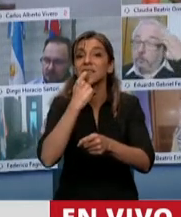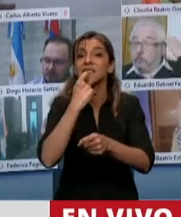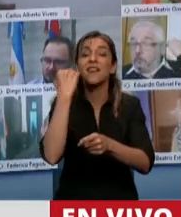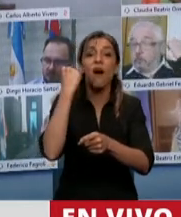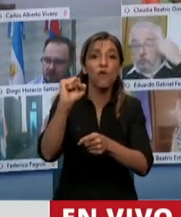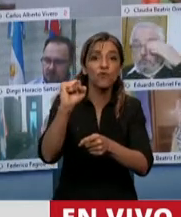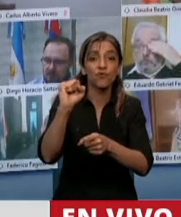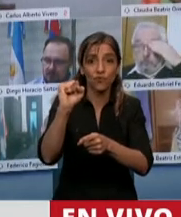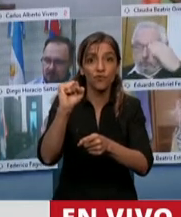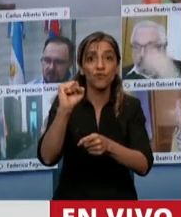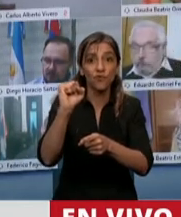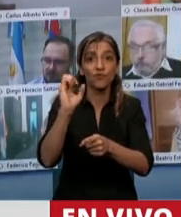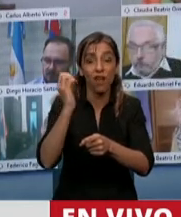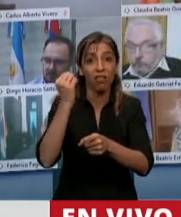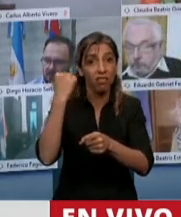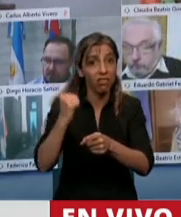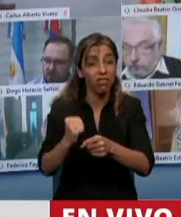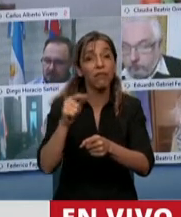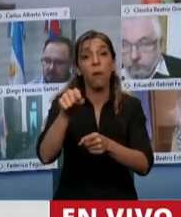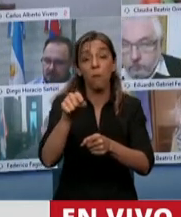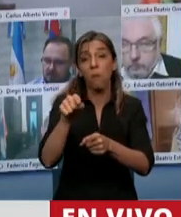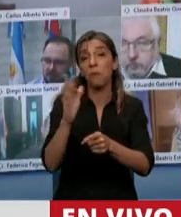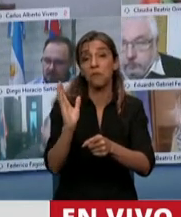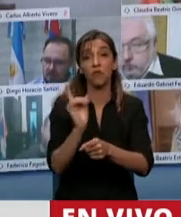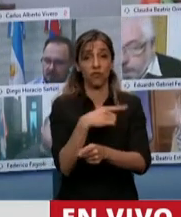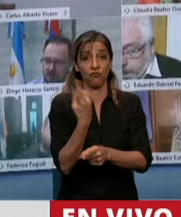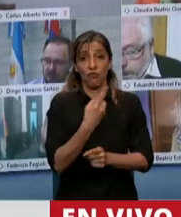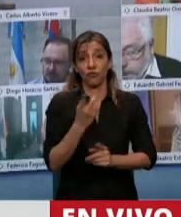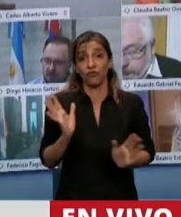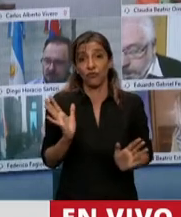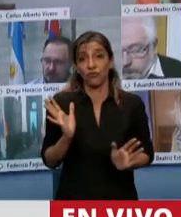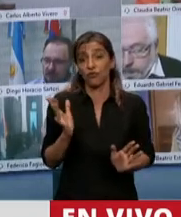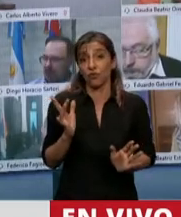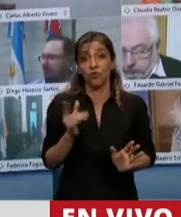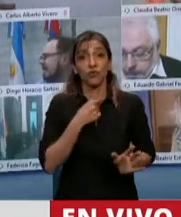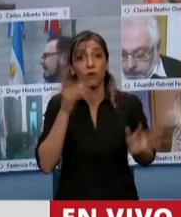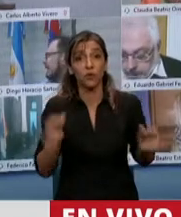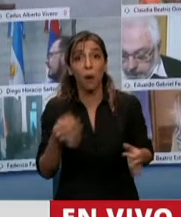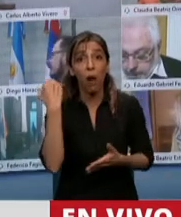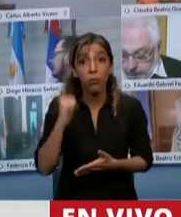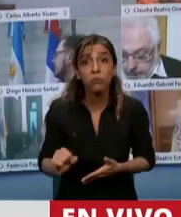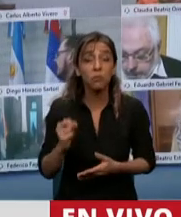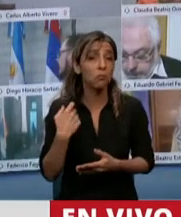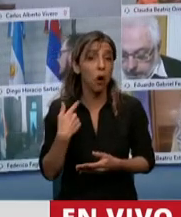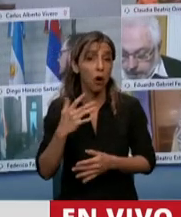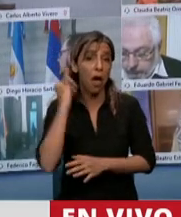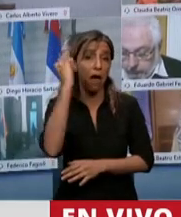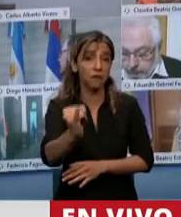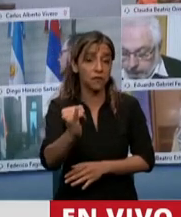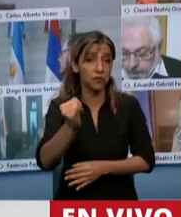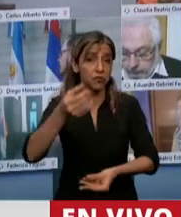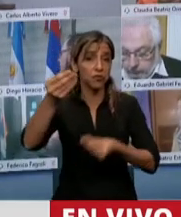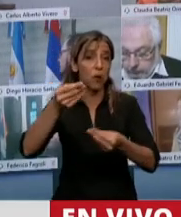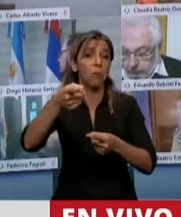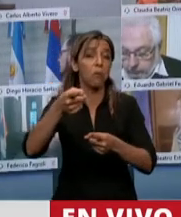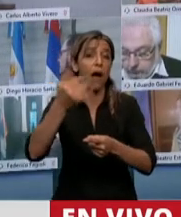los elementos para ver si tenía que descontar o no los saberes de los señores y señoras diputados. Y respecto,